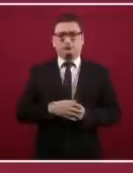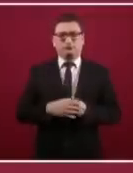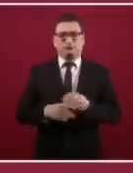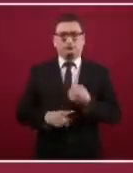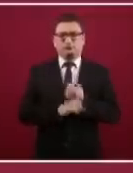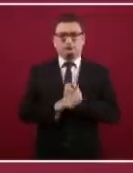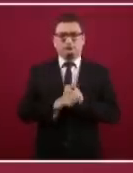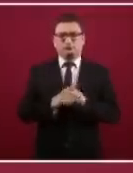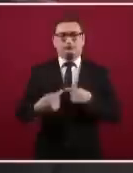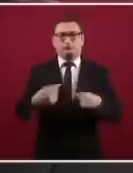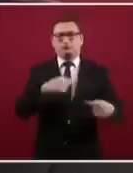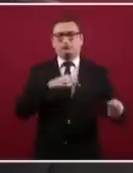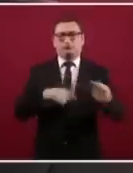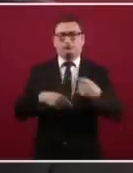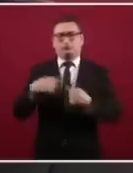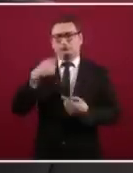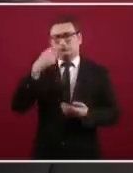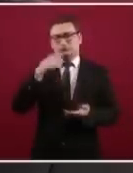conflictos mayores.